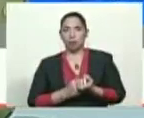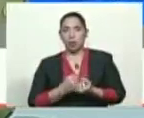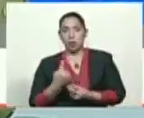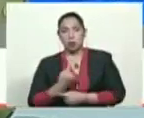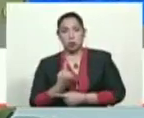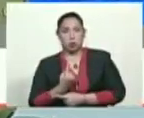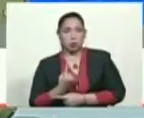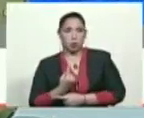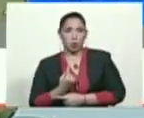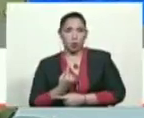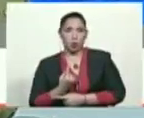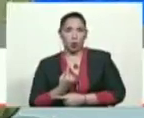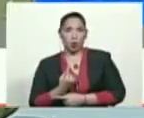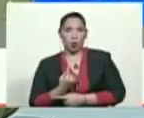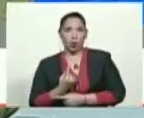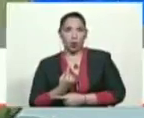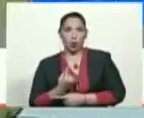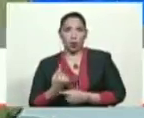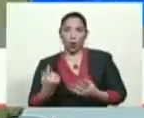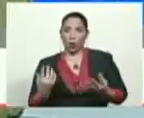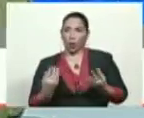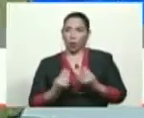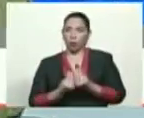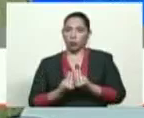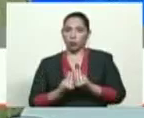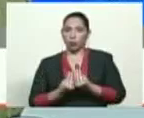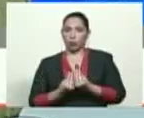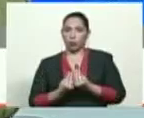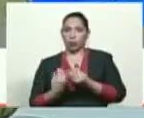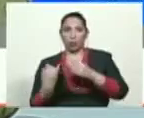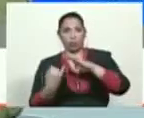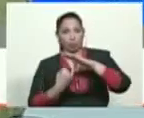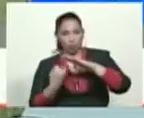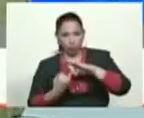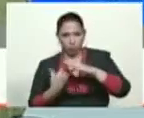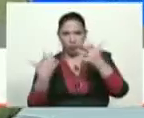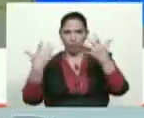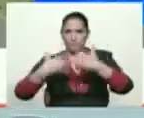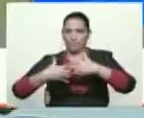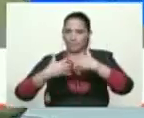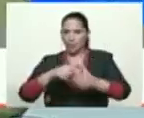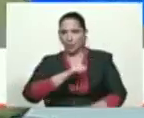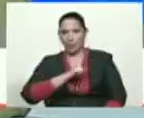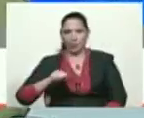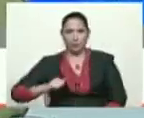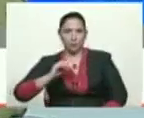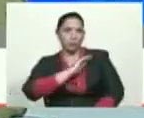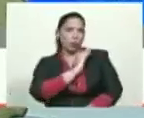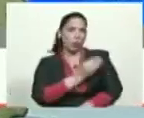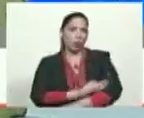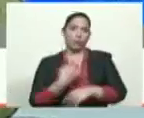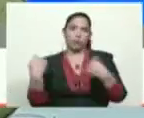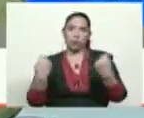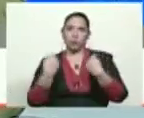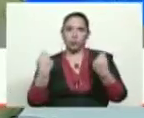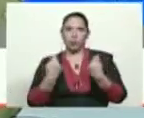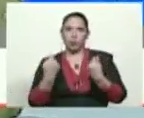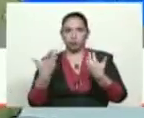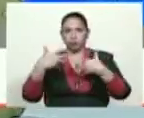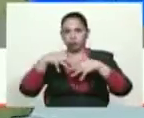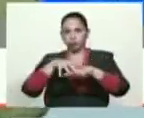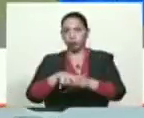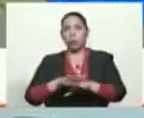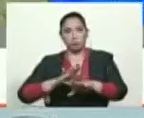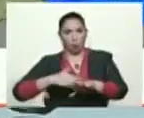juntos las instituciones la empresa privada al poder popular podemos hacer